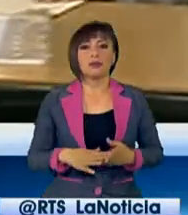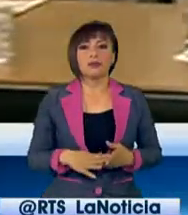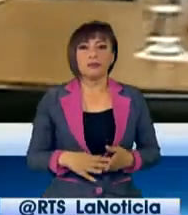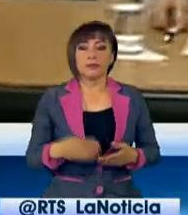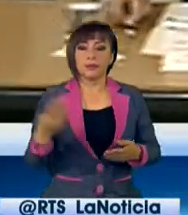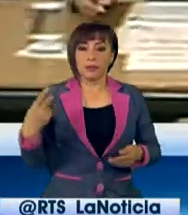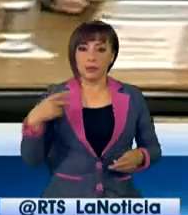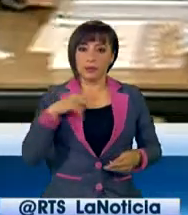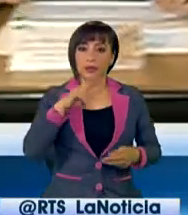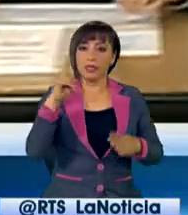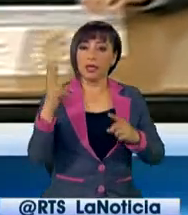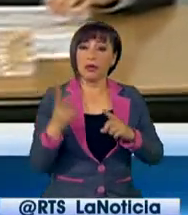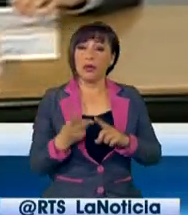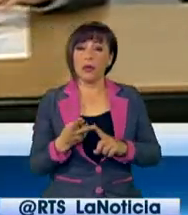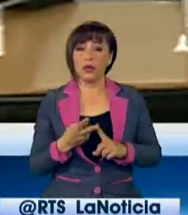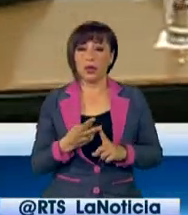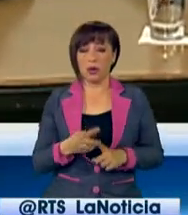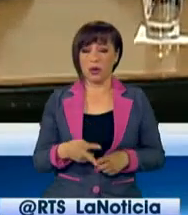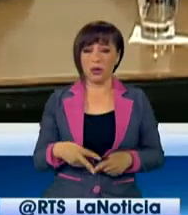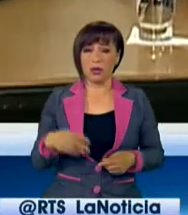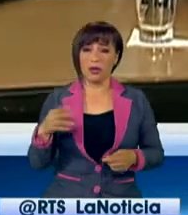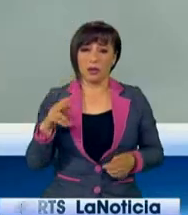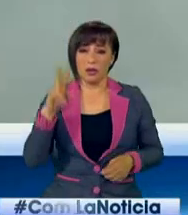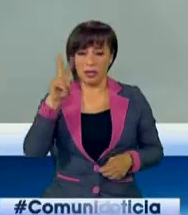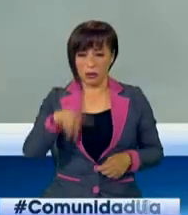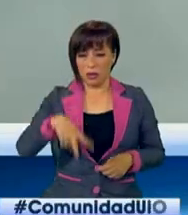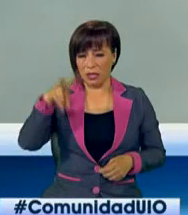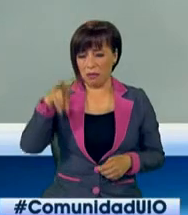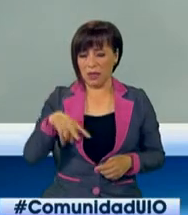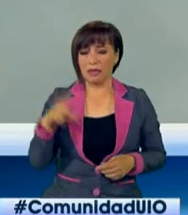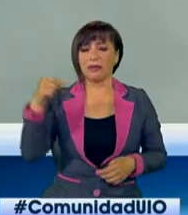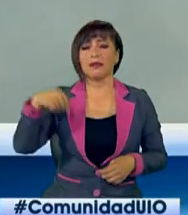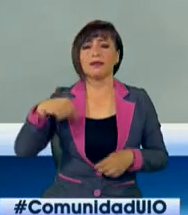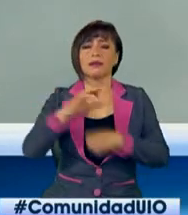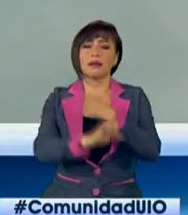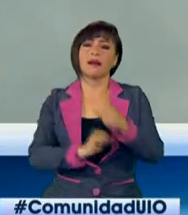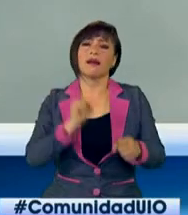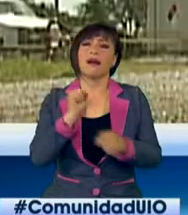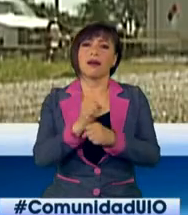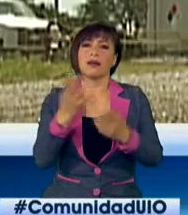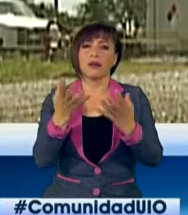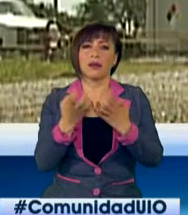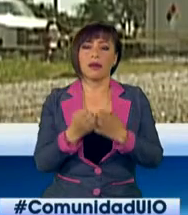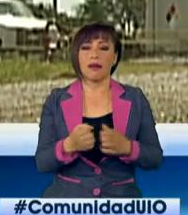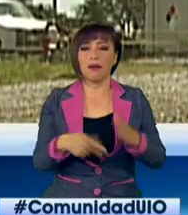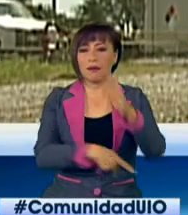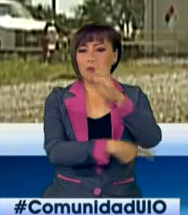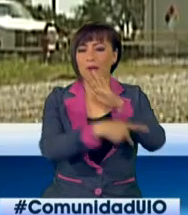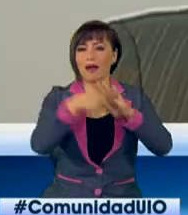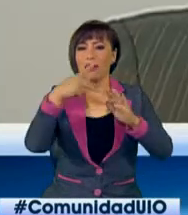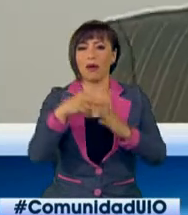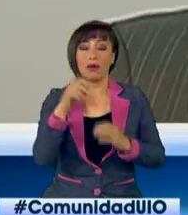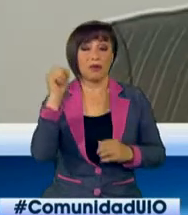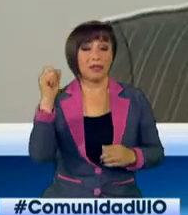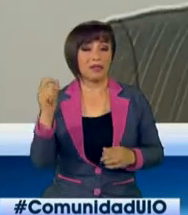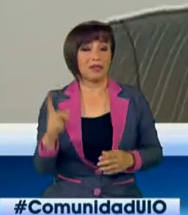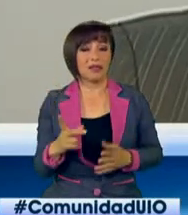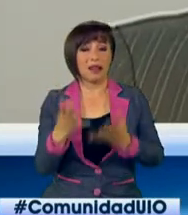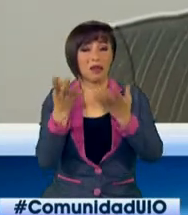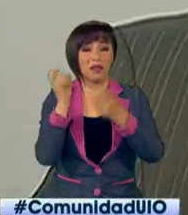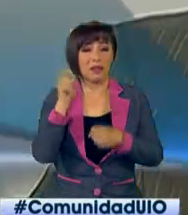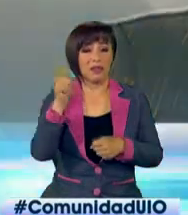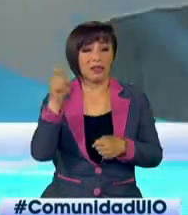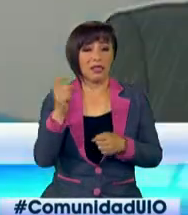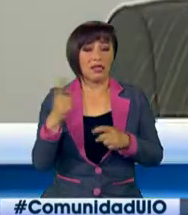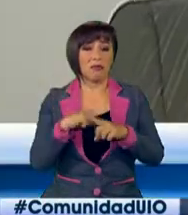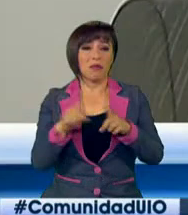segundo trimestre de este año. El cálculo se hizo en base al precio de $45 por barril de petróleo. La tasa de